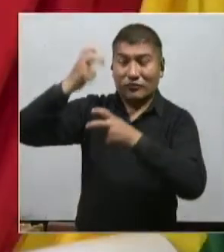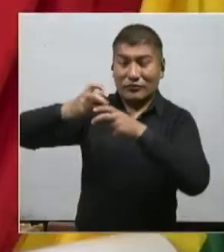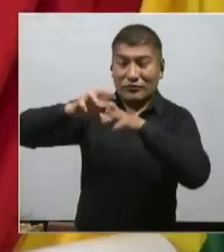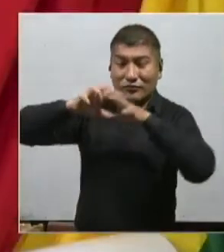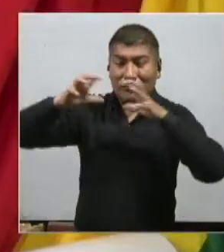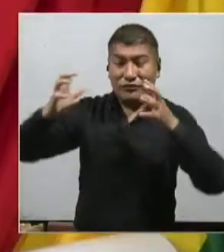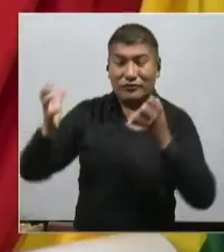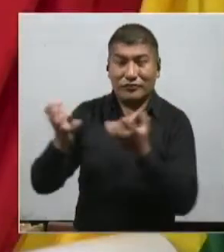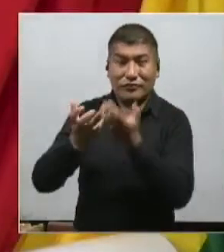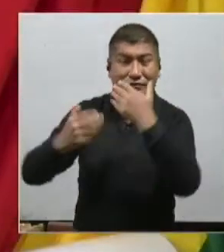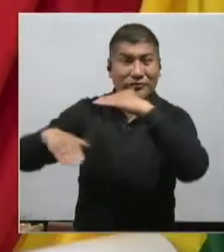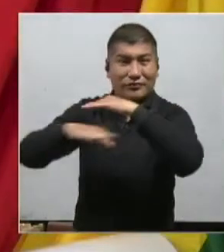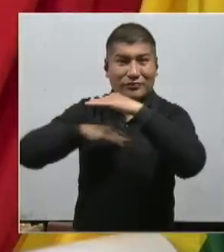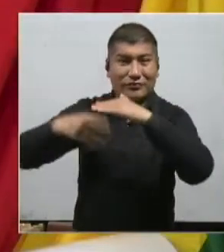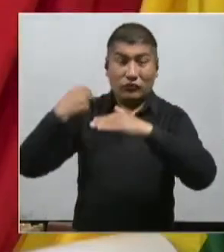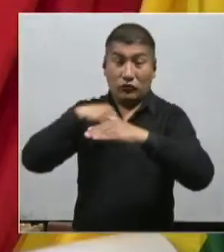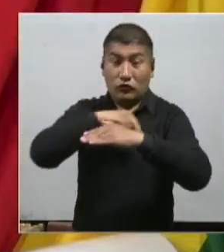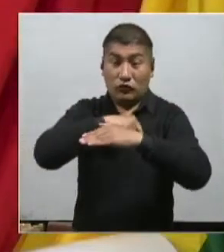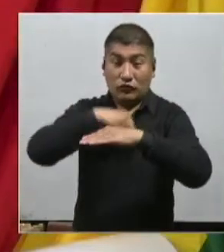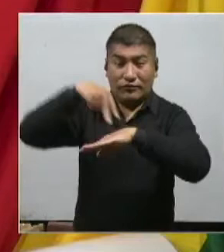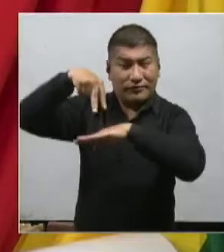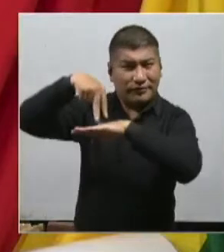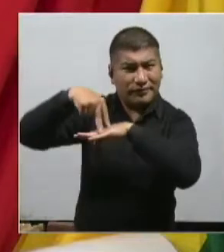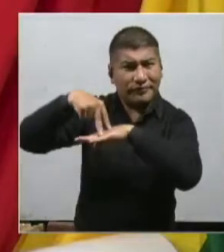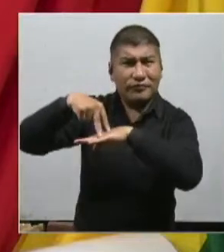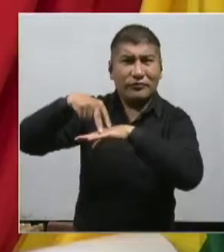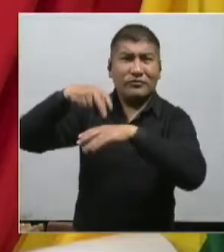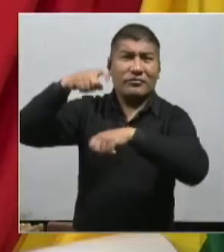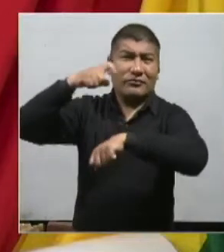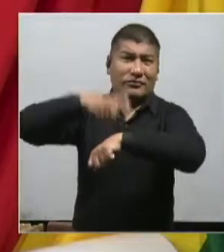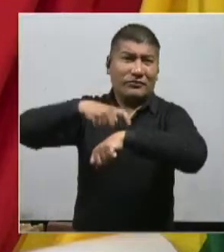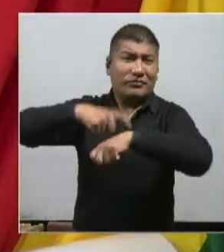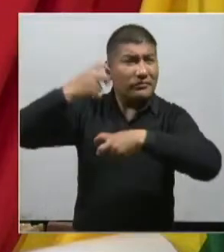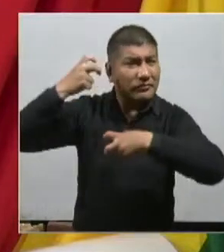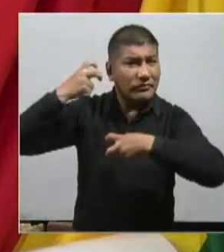en la que nos agarramos en los momentos de dificultad.